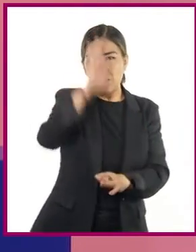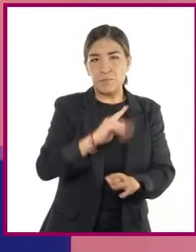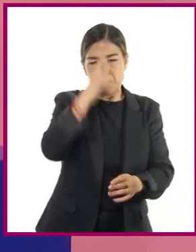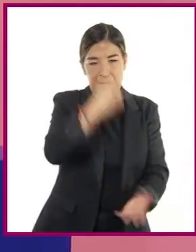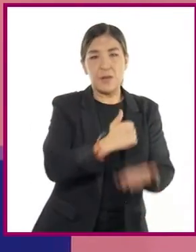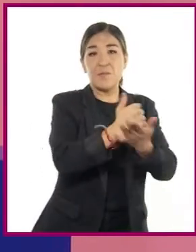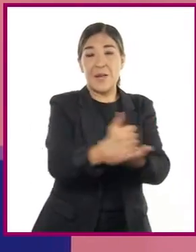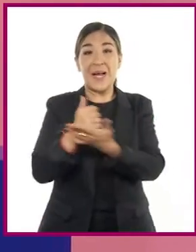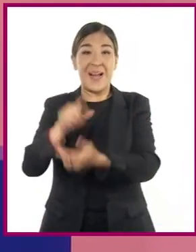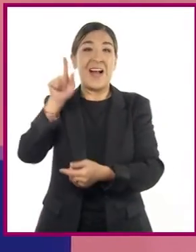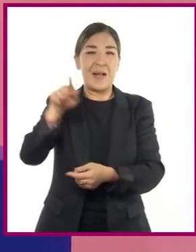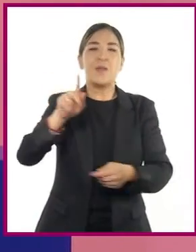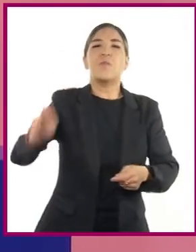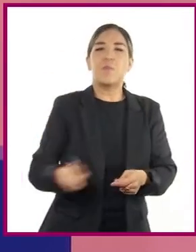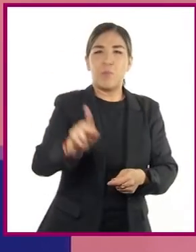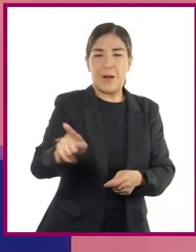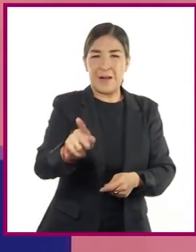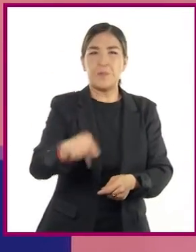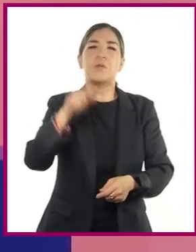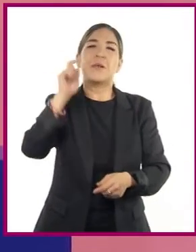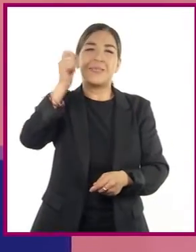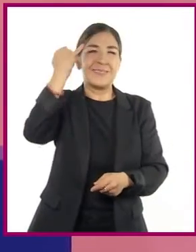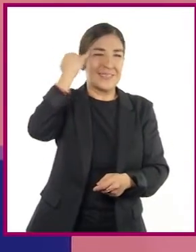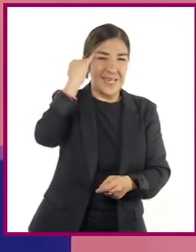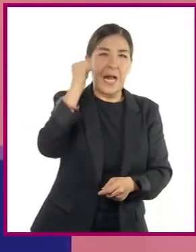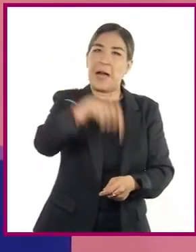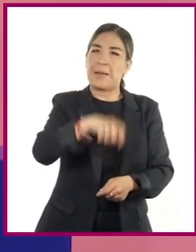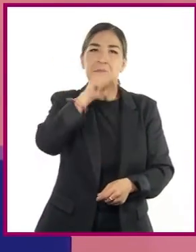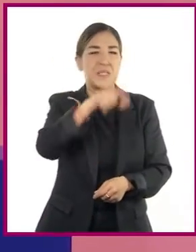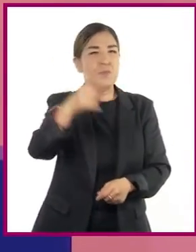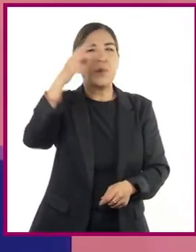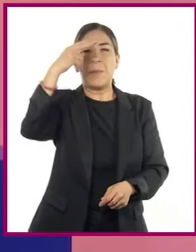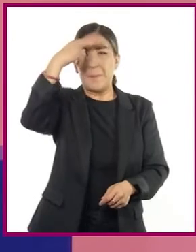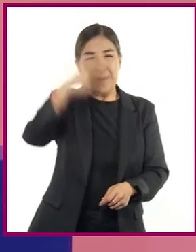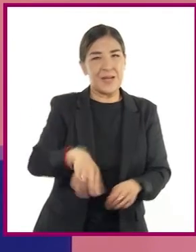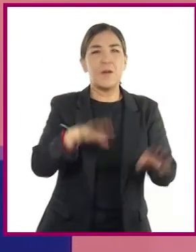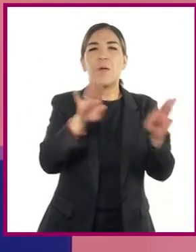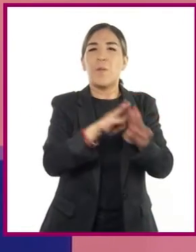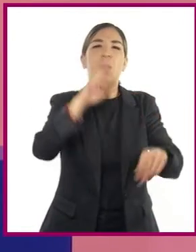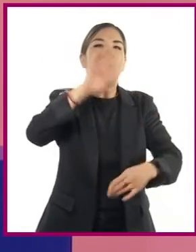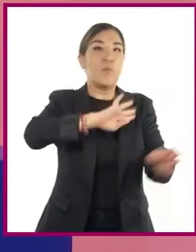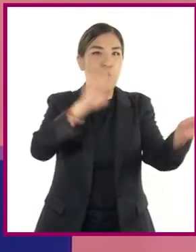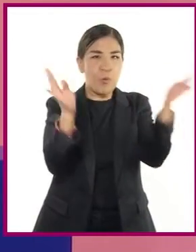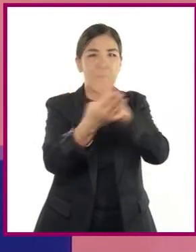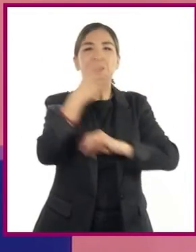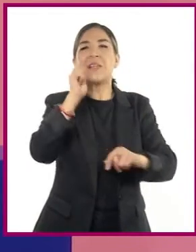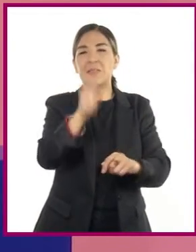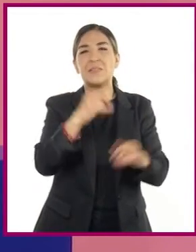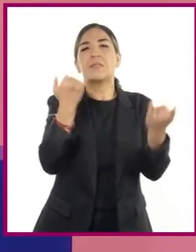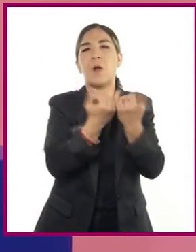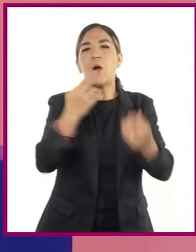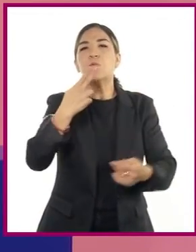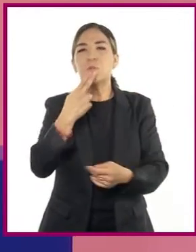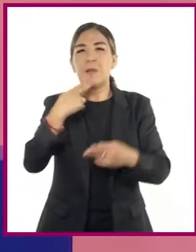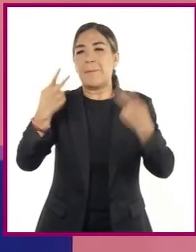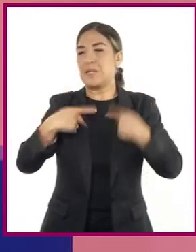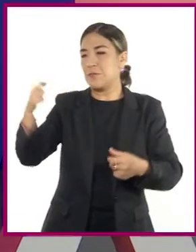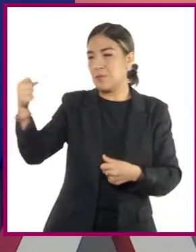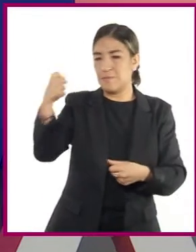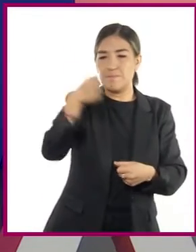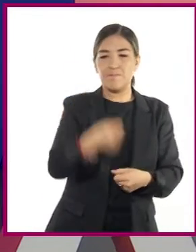pueblos originarios, incluidos los de México, utilizan mucho la figura del mediador y otros elementos de la justicia